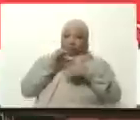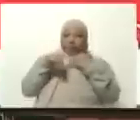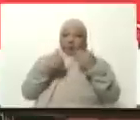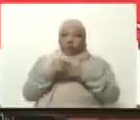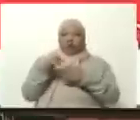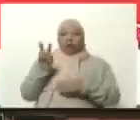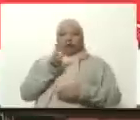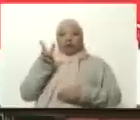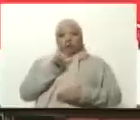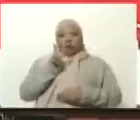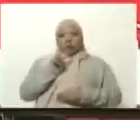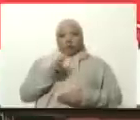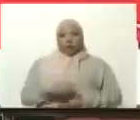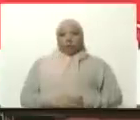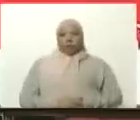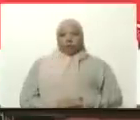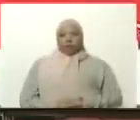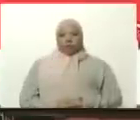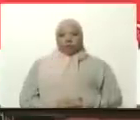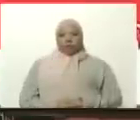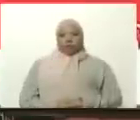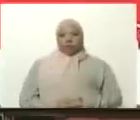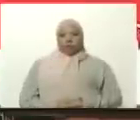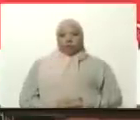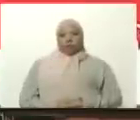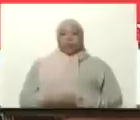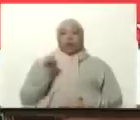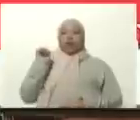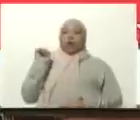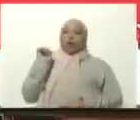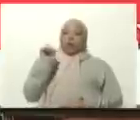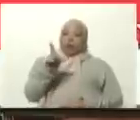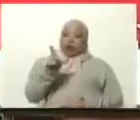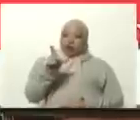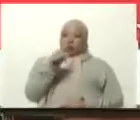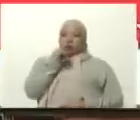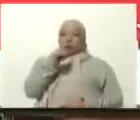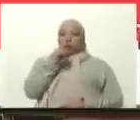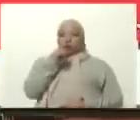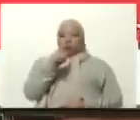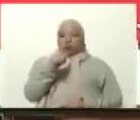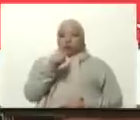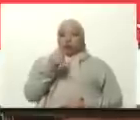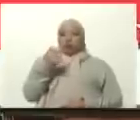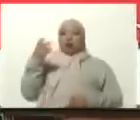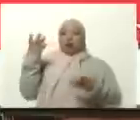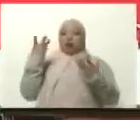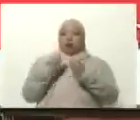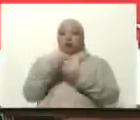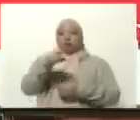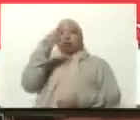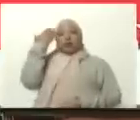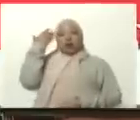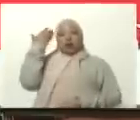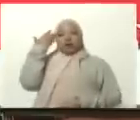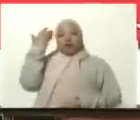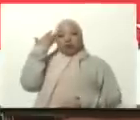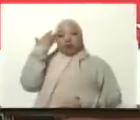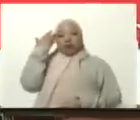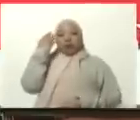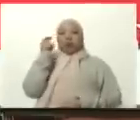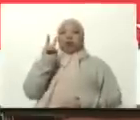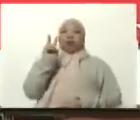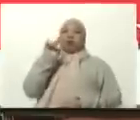Venezuela. El Partido Socialista Unido de Venezuela se reúne, como ustedes saben, todos los días lunes,